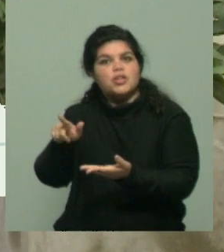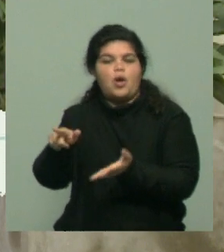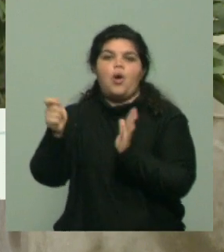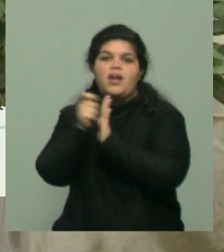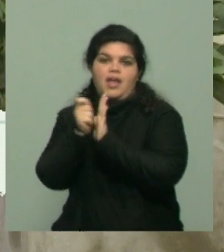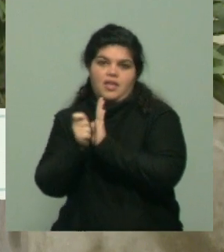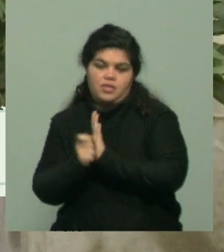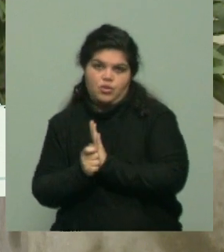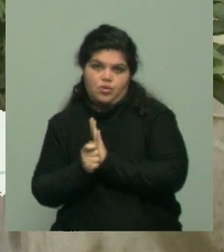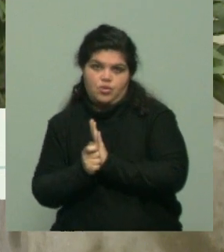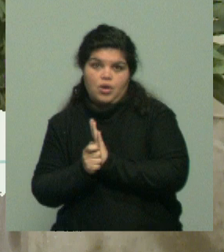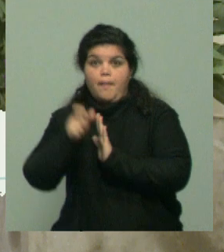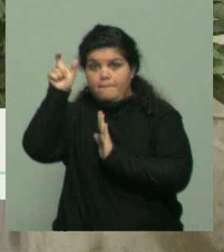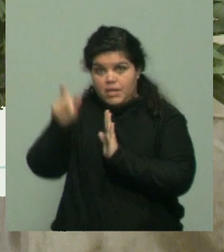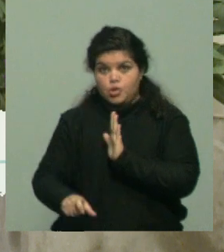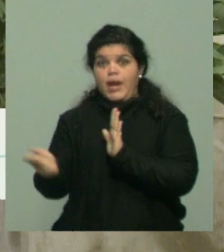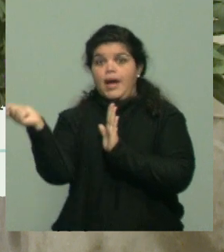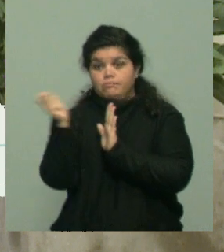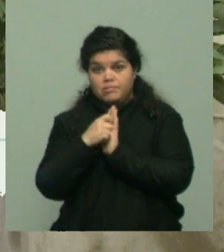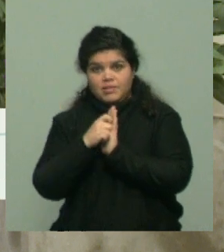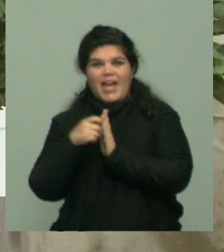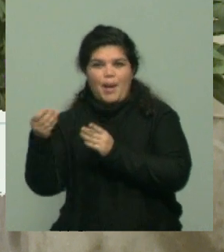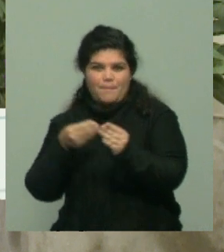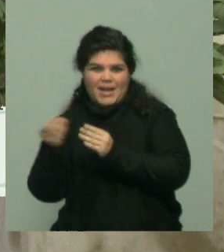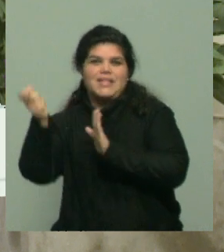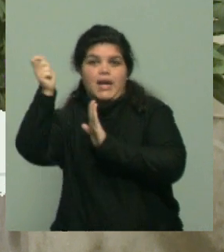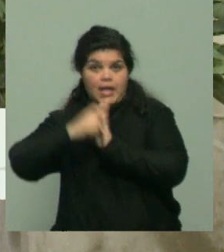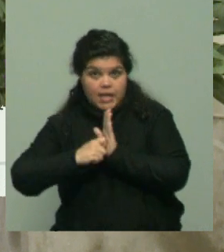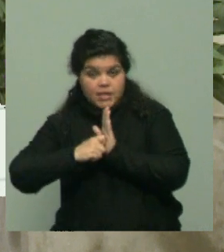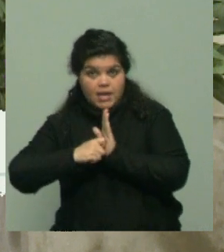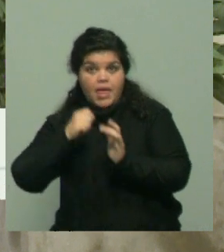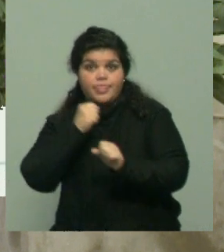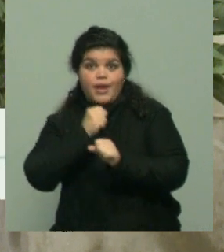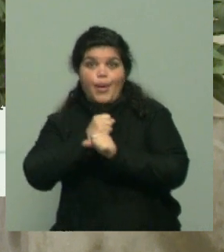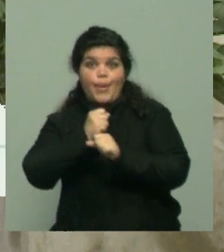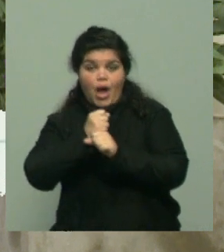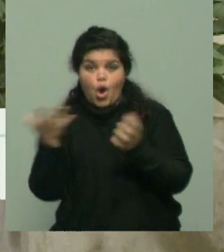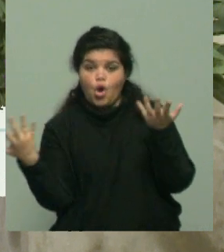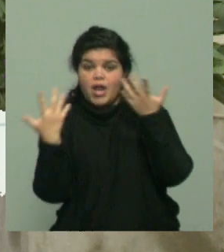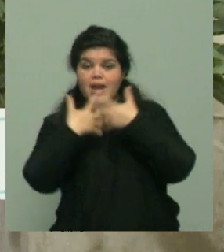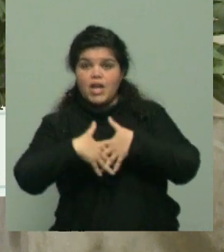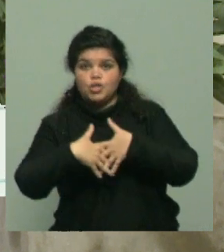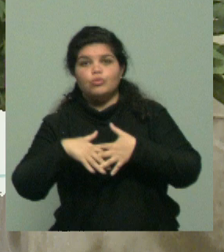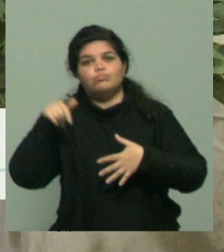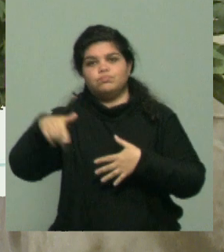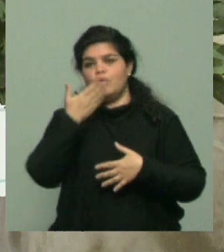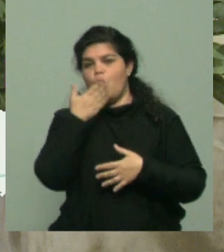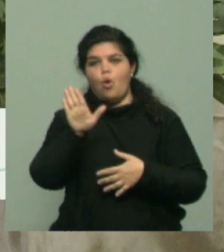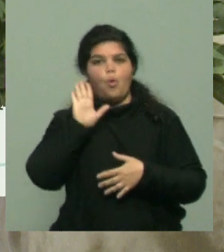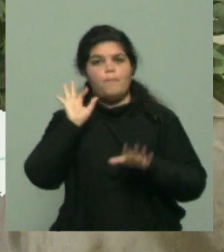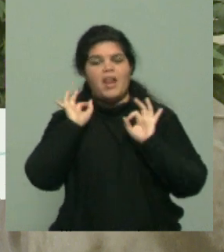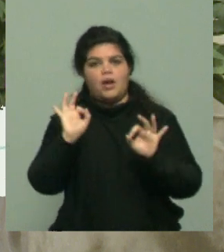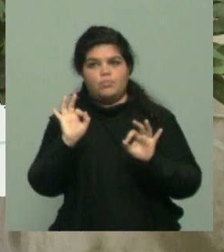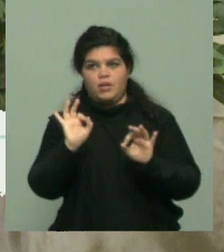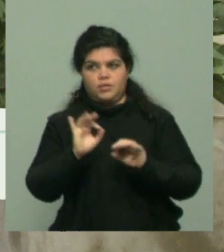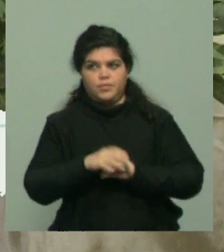que registre esa relación de trabajo va a ser suficiente para tener por cumplida la obligación, ¿sí?